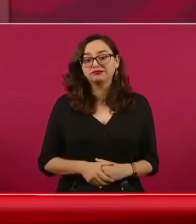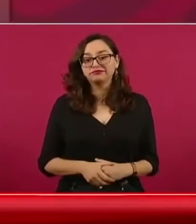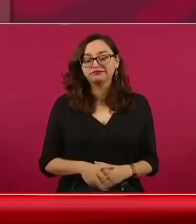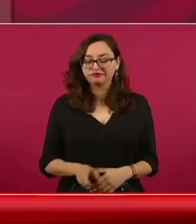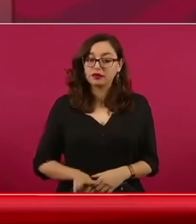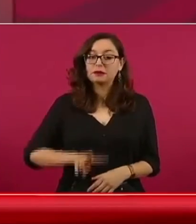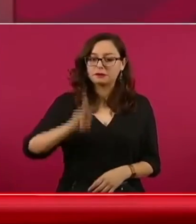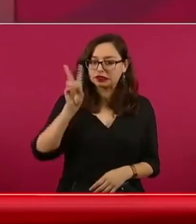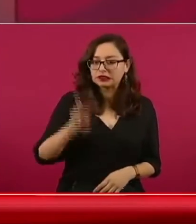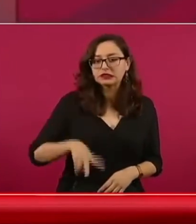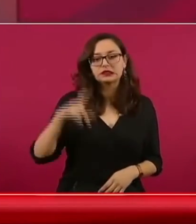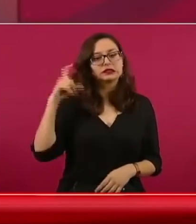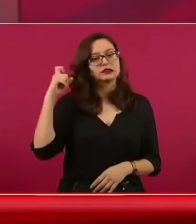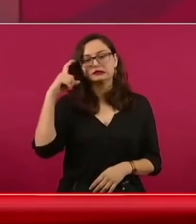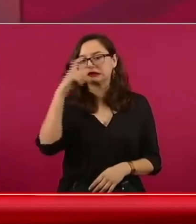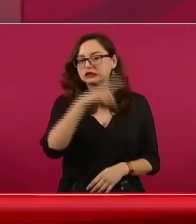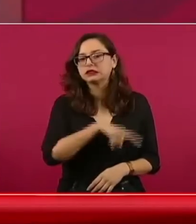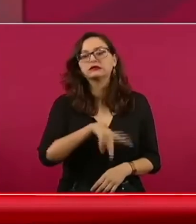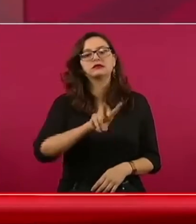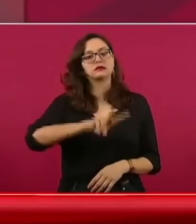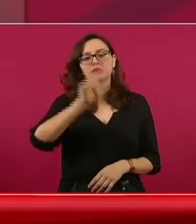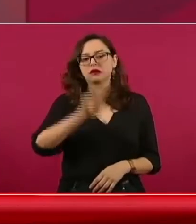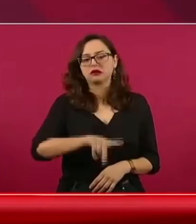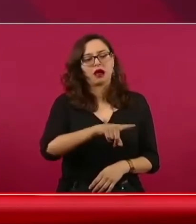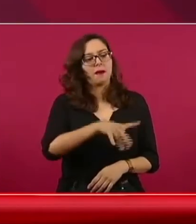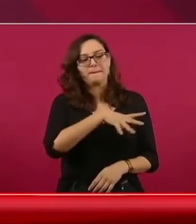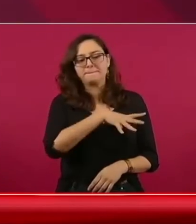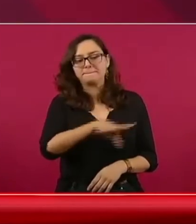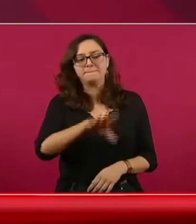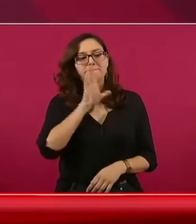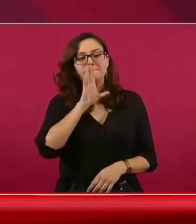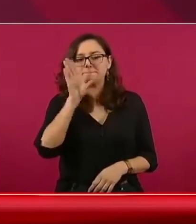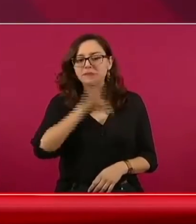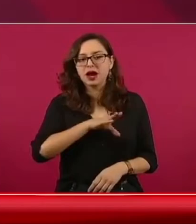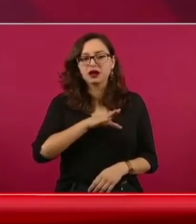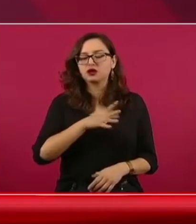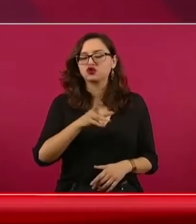que hay este clasismo este racismo